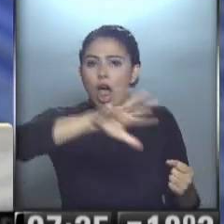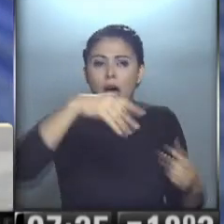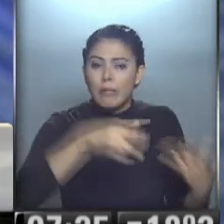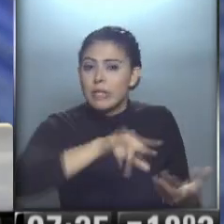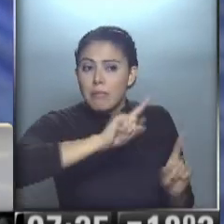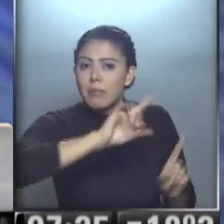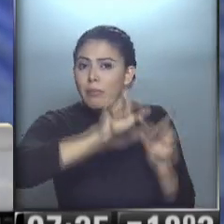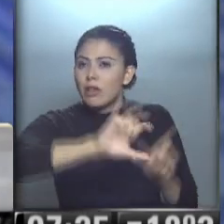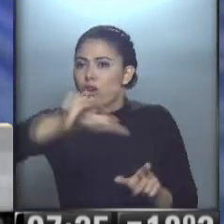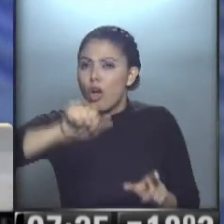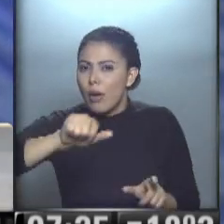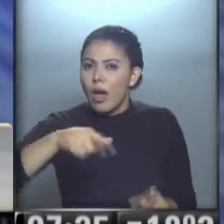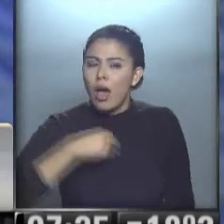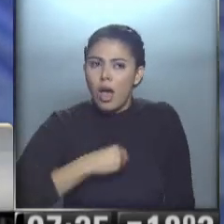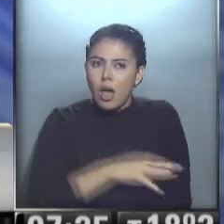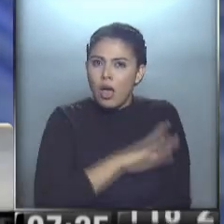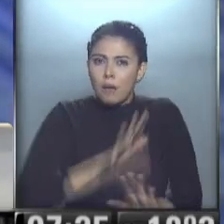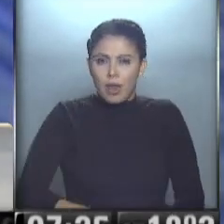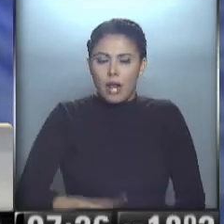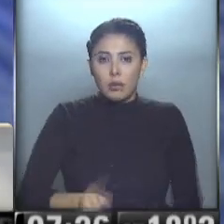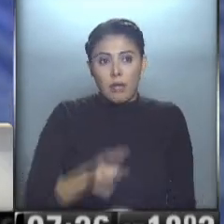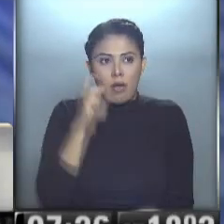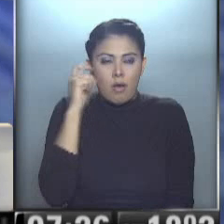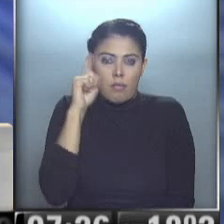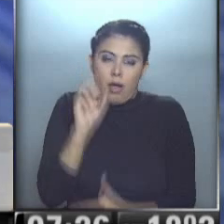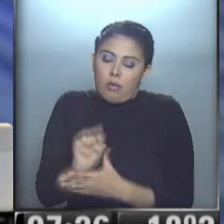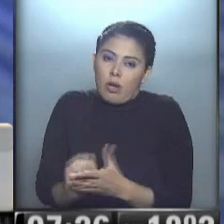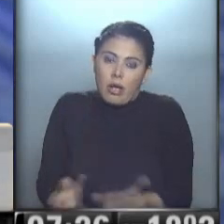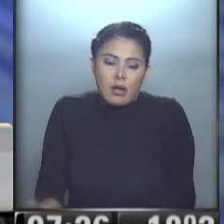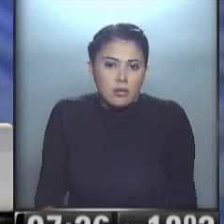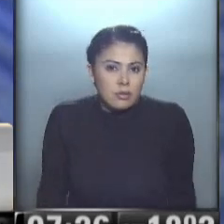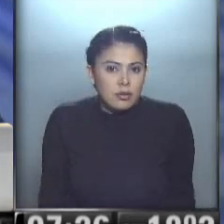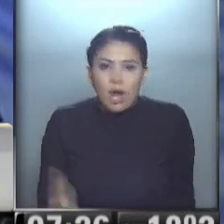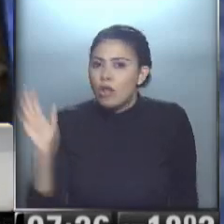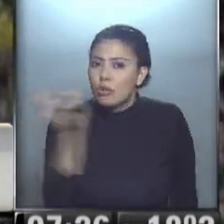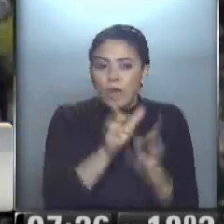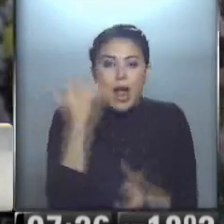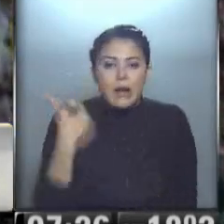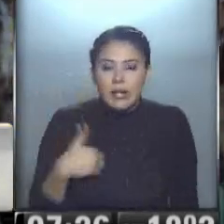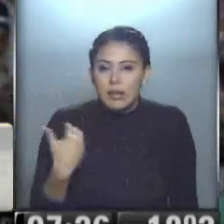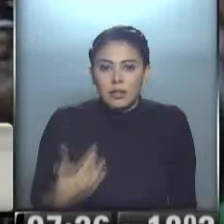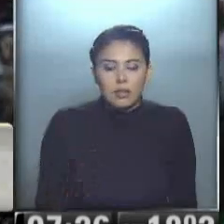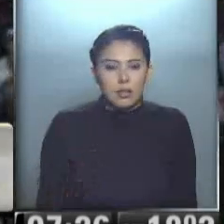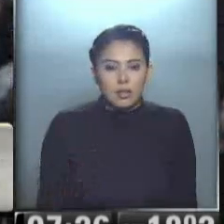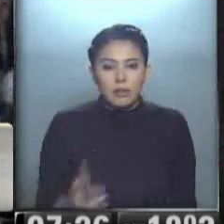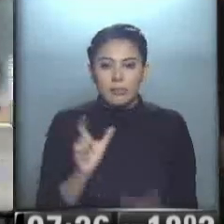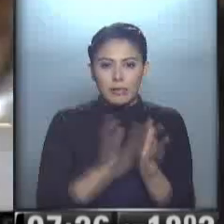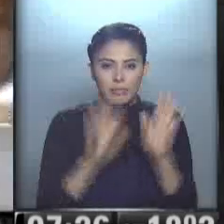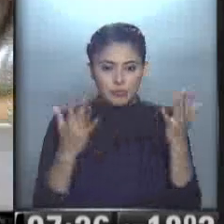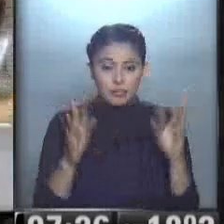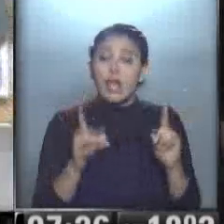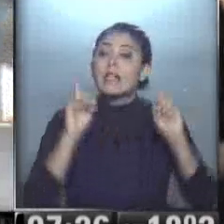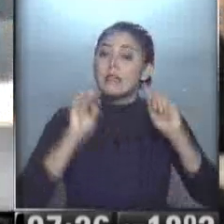conmociona sino simplemente avergüenza avergüenza a todos los argentinos de la